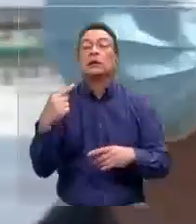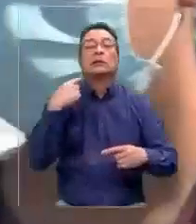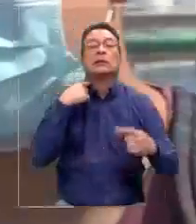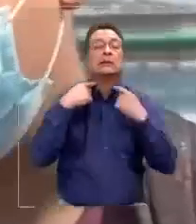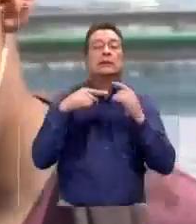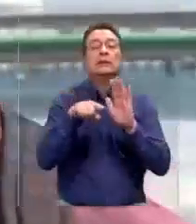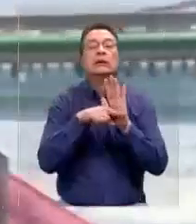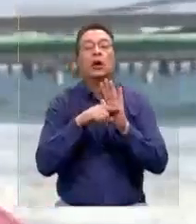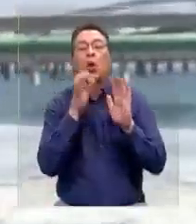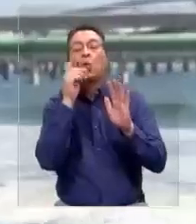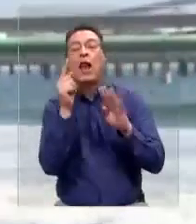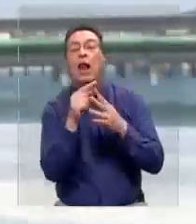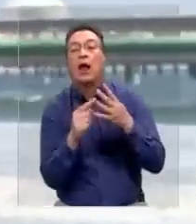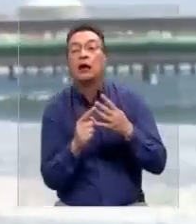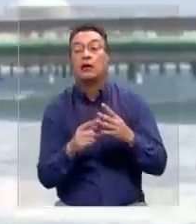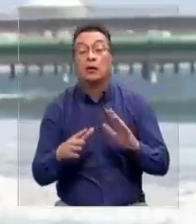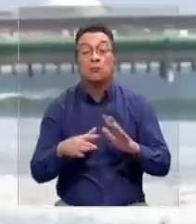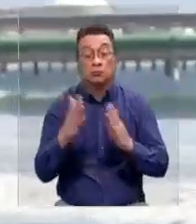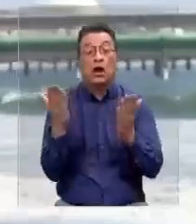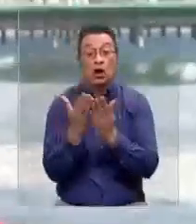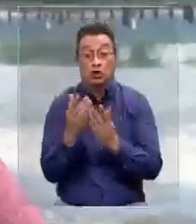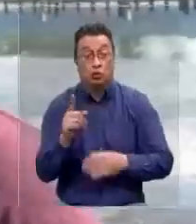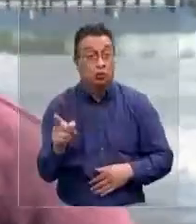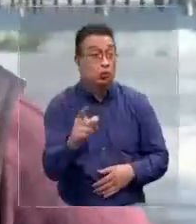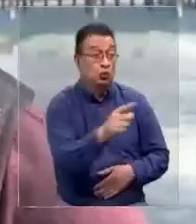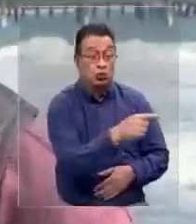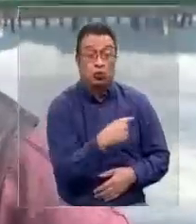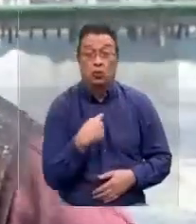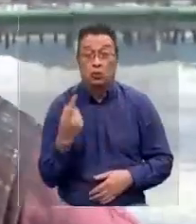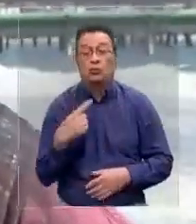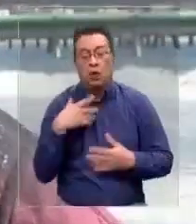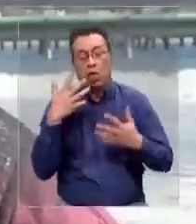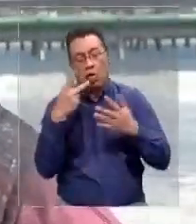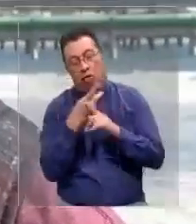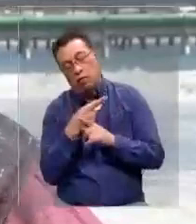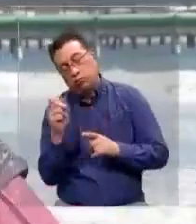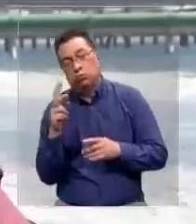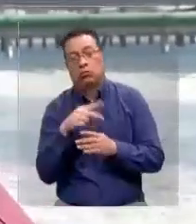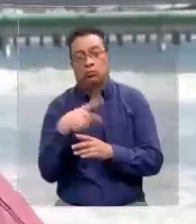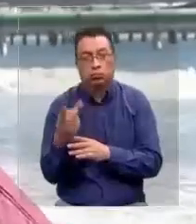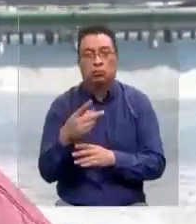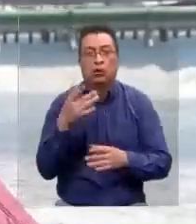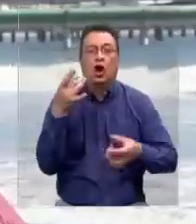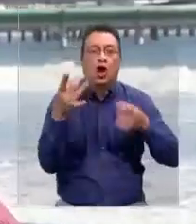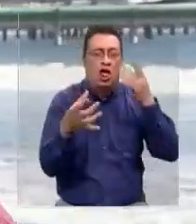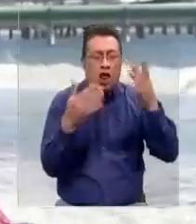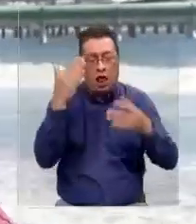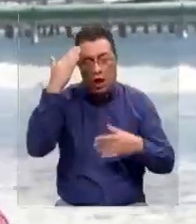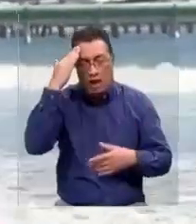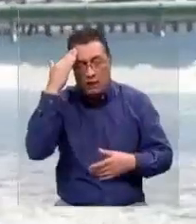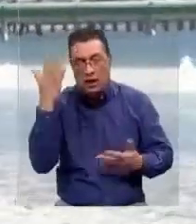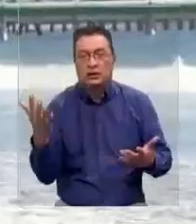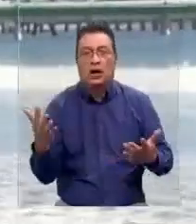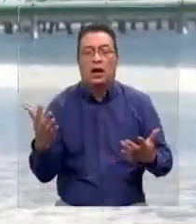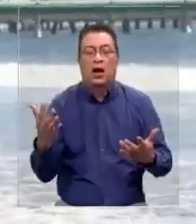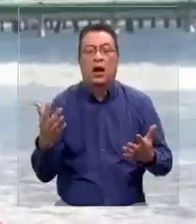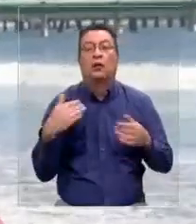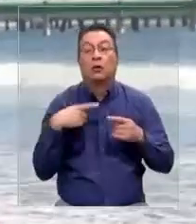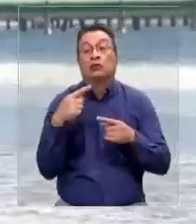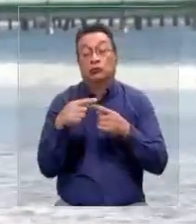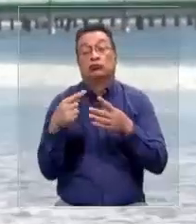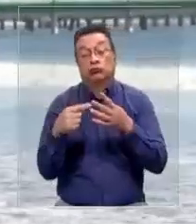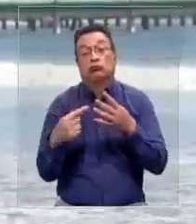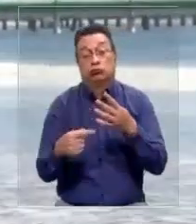traído? Mayormente a los alumnos, como desmayo, de dolores a la cabeza, así mayormente